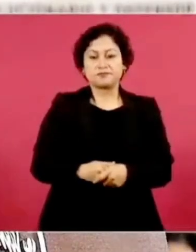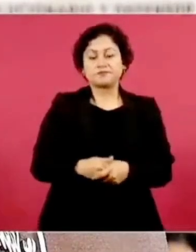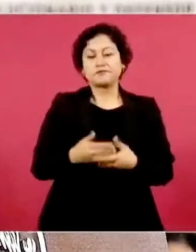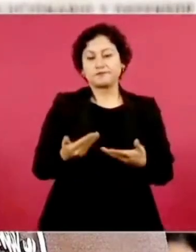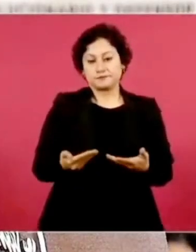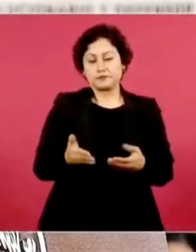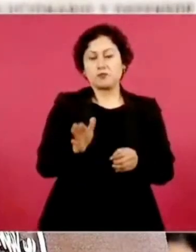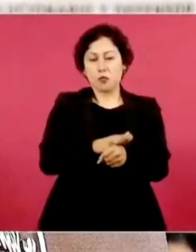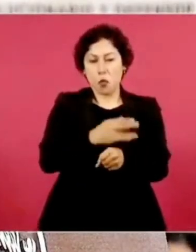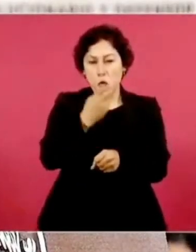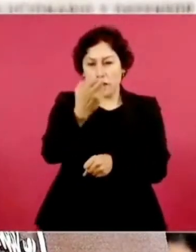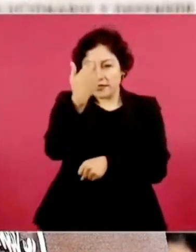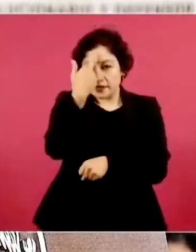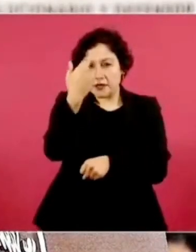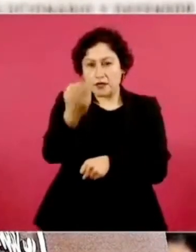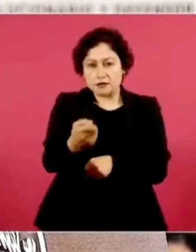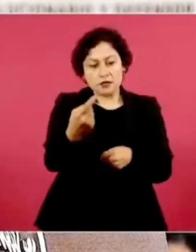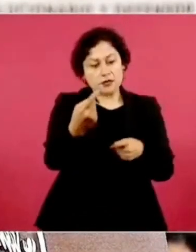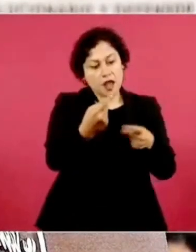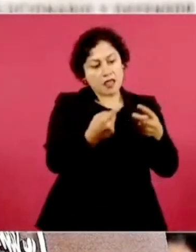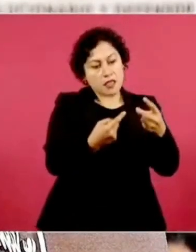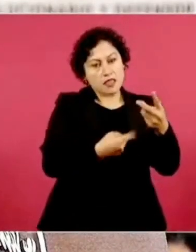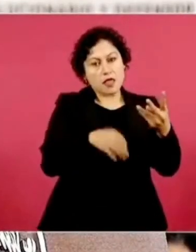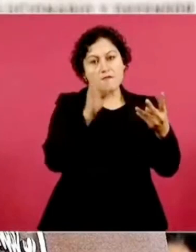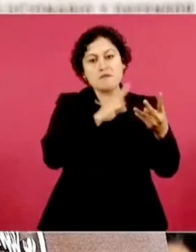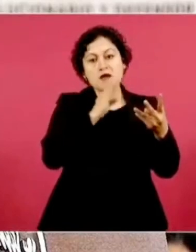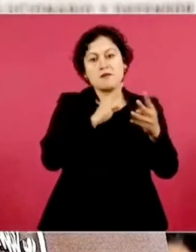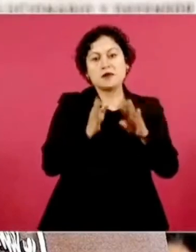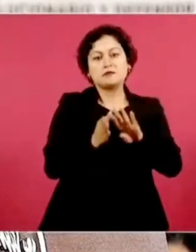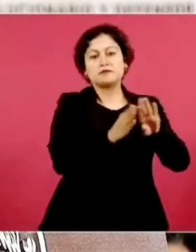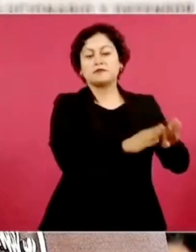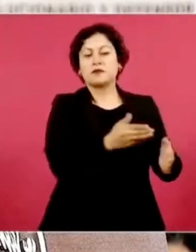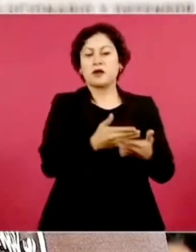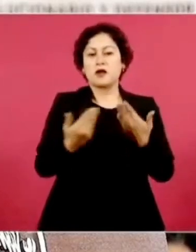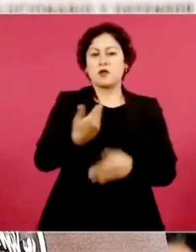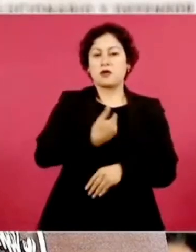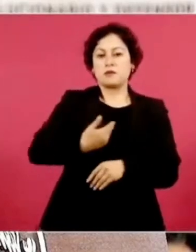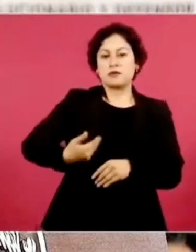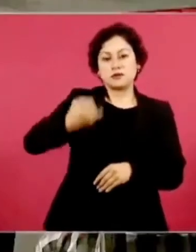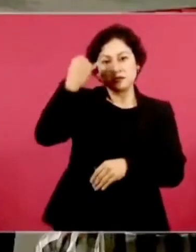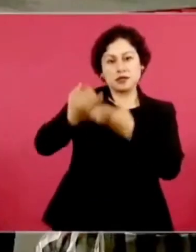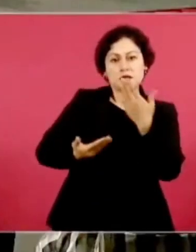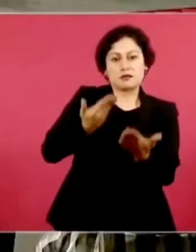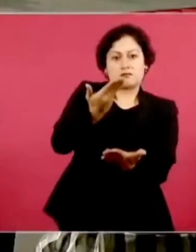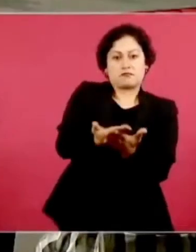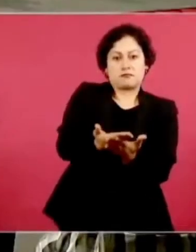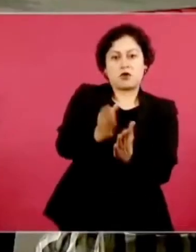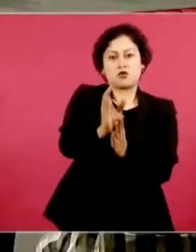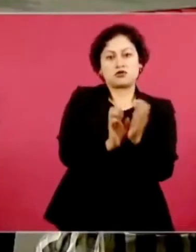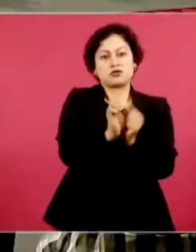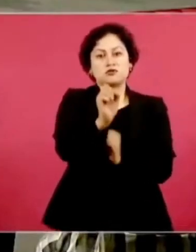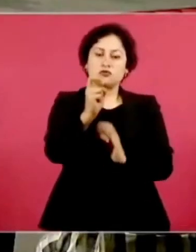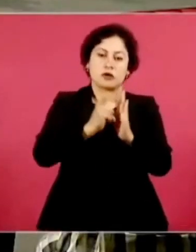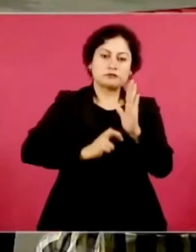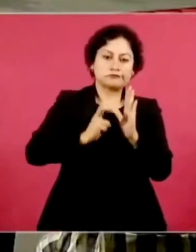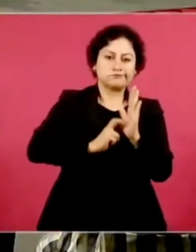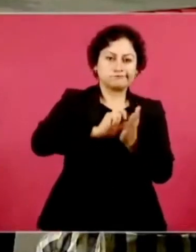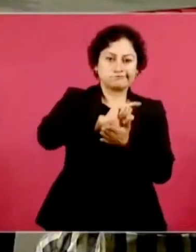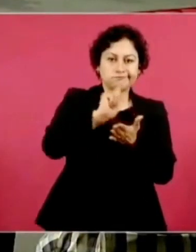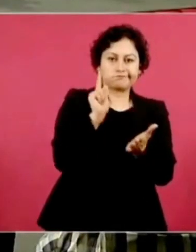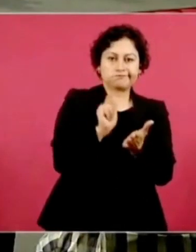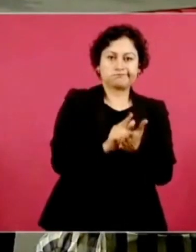lo anterior, el presidente propone reformar el texto constitucional para atender la